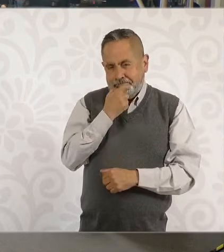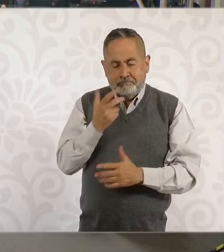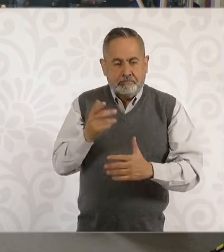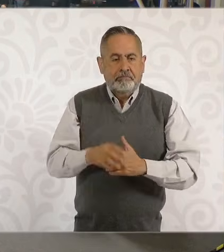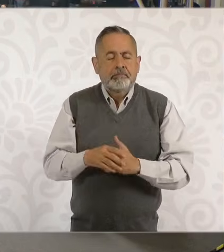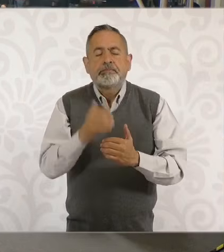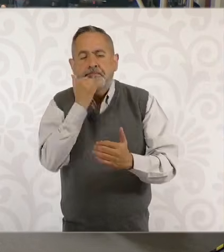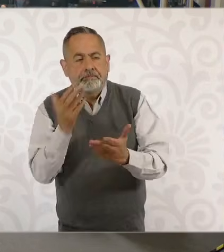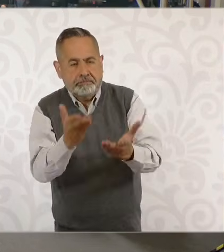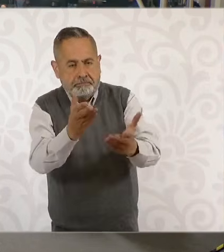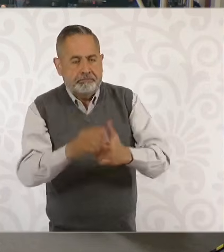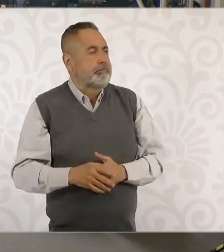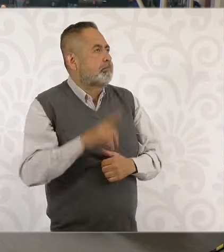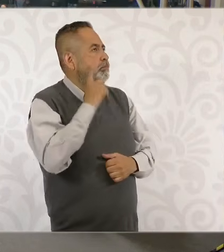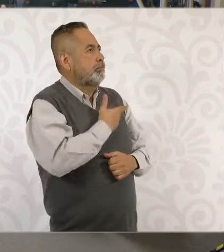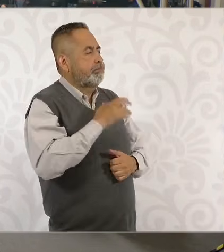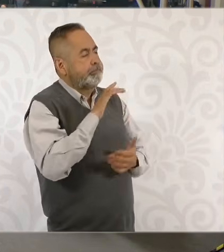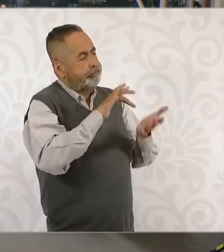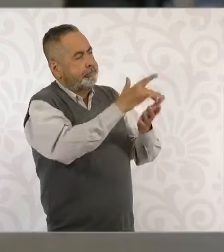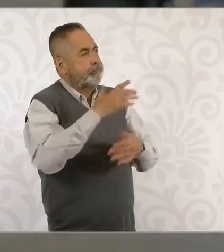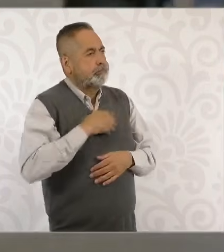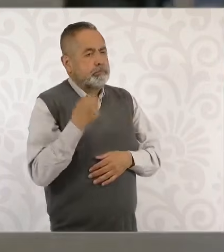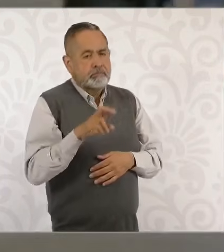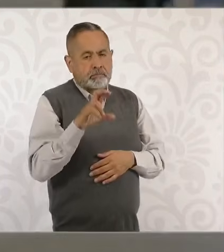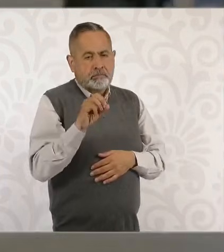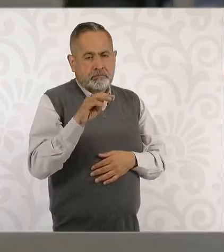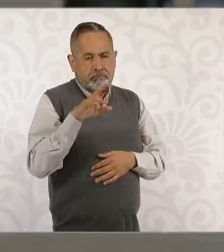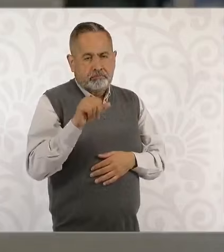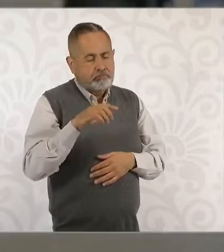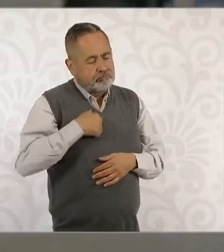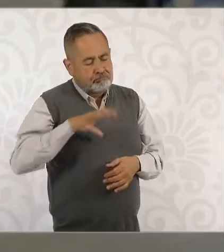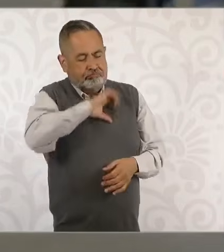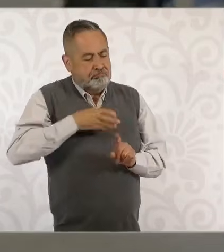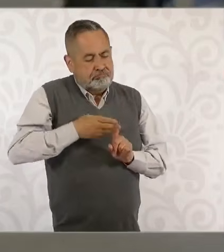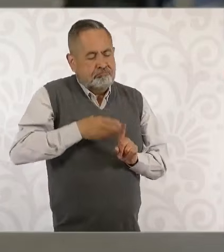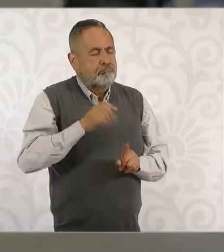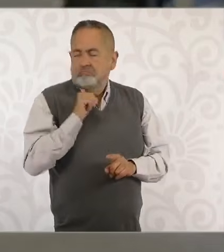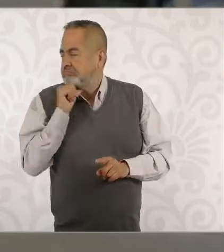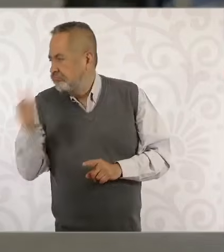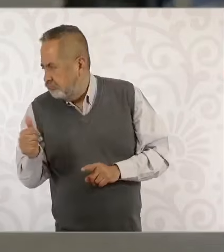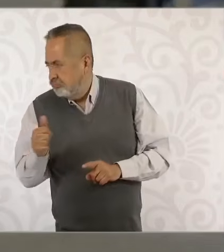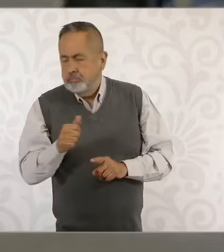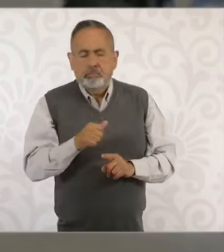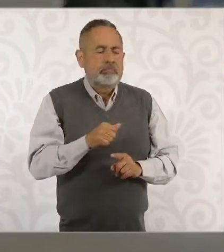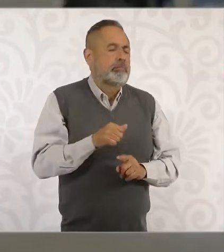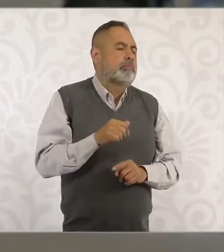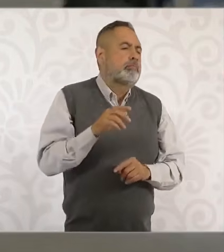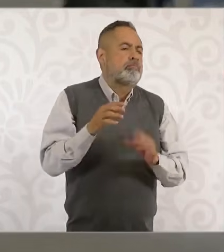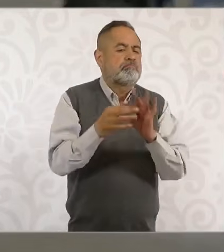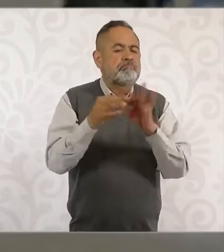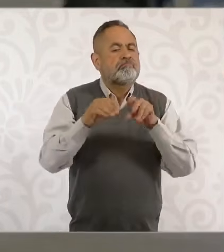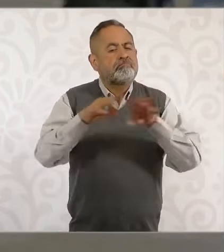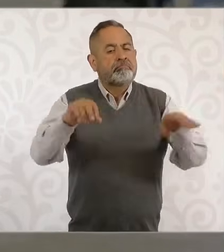Adelante. Gracias. Romina Gándara, sin embargo, no soy favorita. Sin embargo,